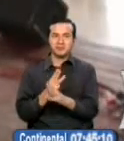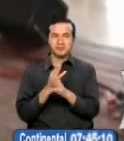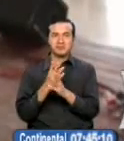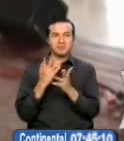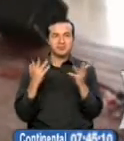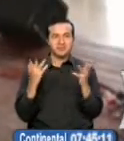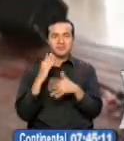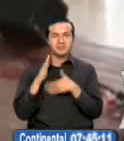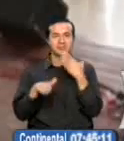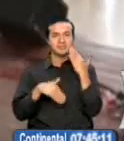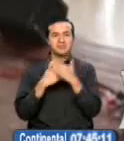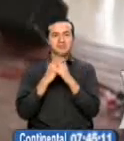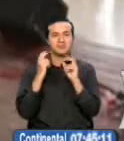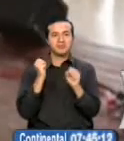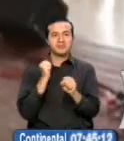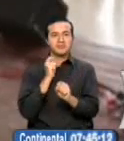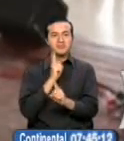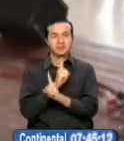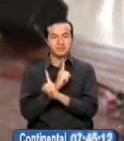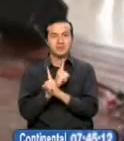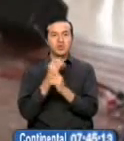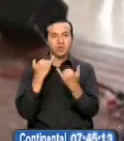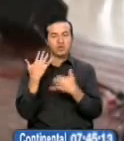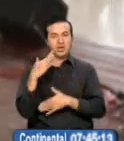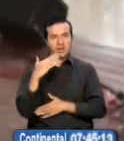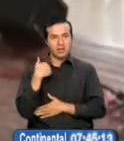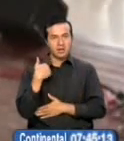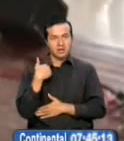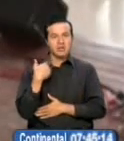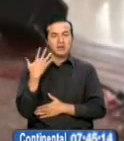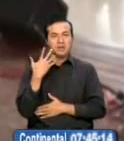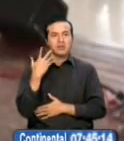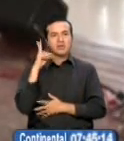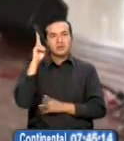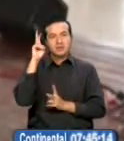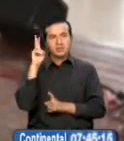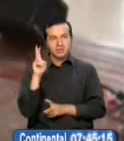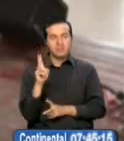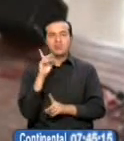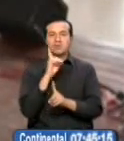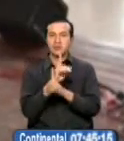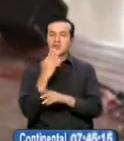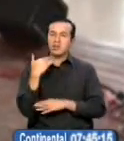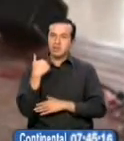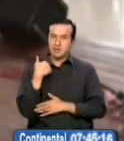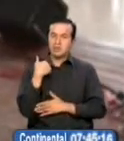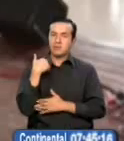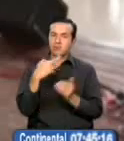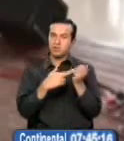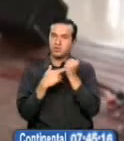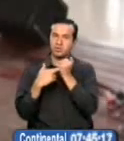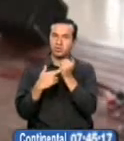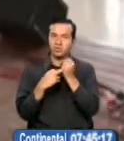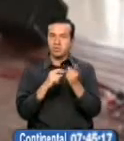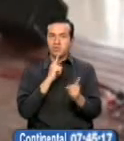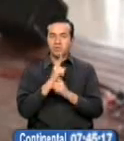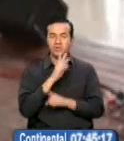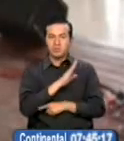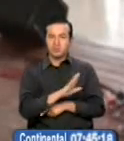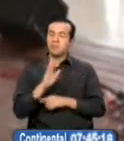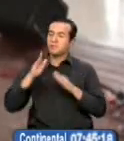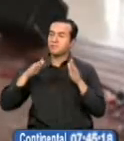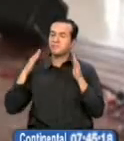debe trabajar con la discapacidad. Hoy tenemos política pública de discapacidades, contamos con recursos para poder atender esa